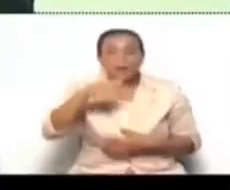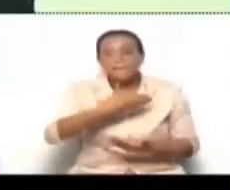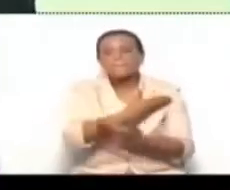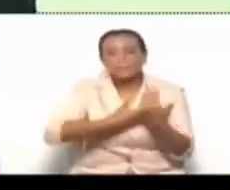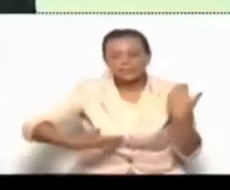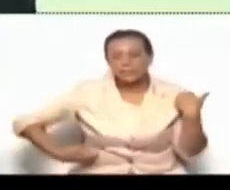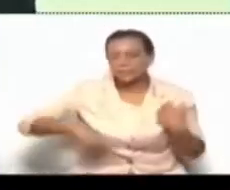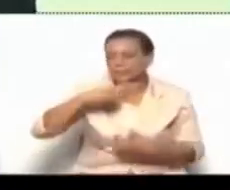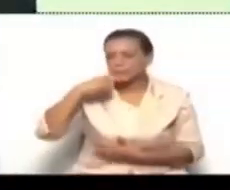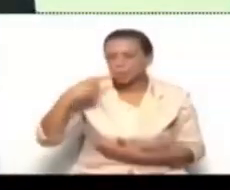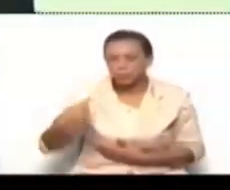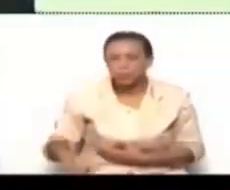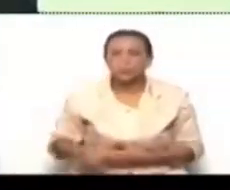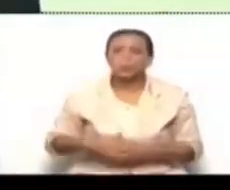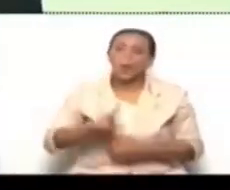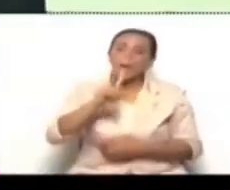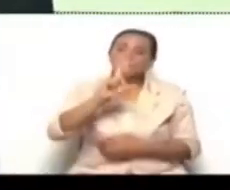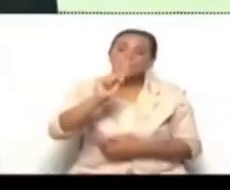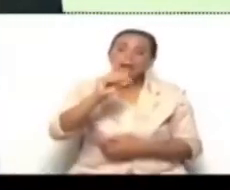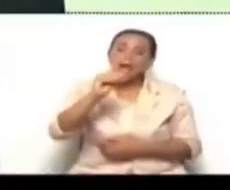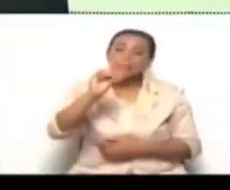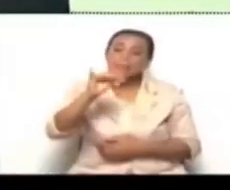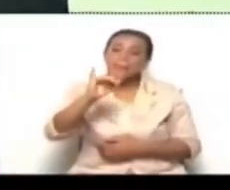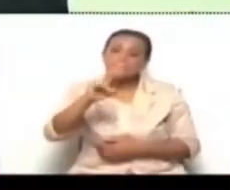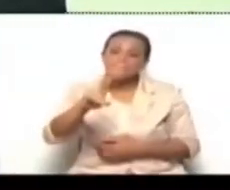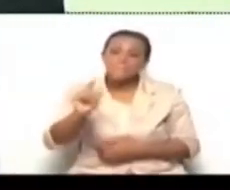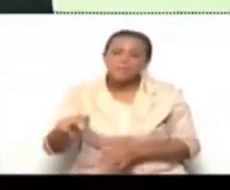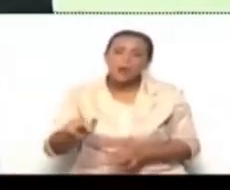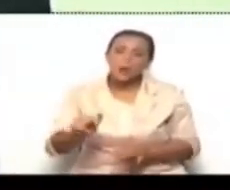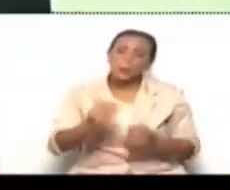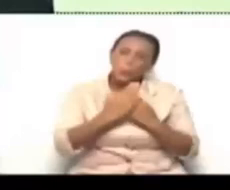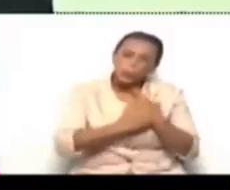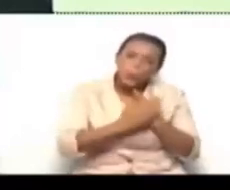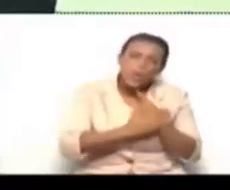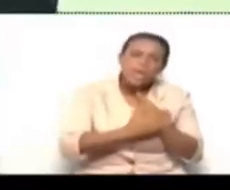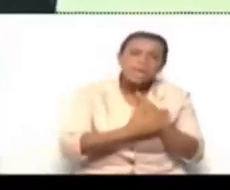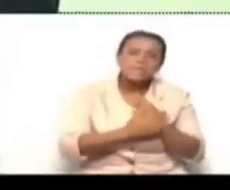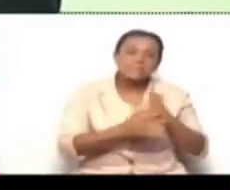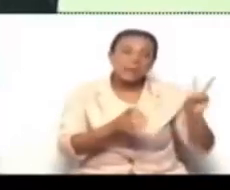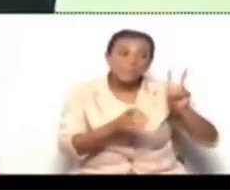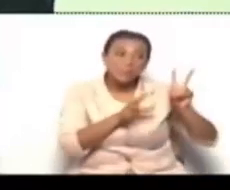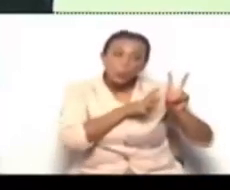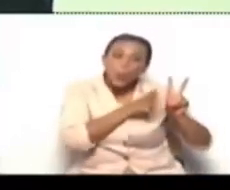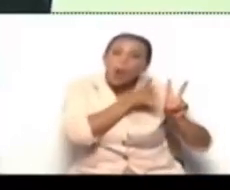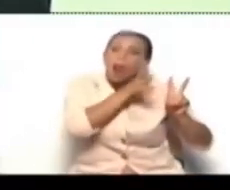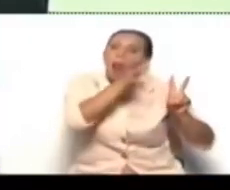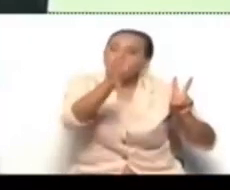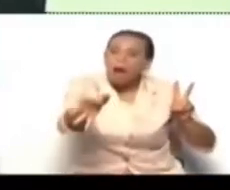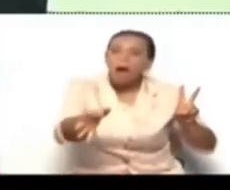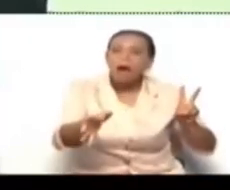Putin, por sus condolencias que vinieron como un rayo de inmediato al